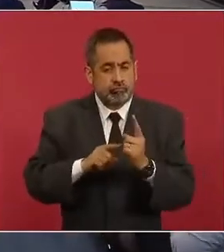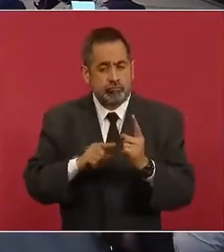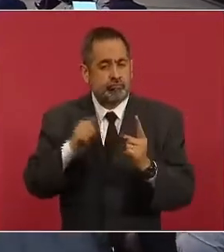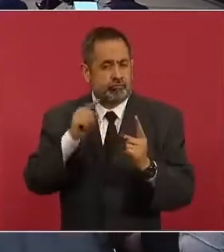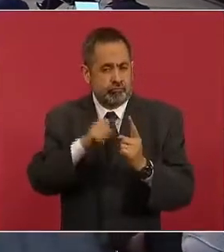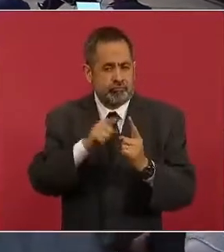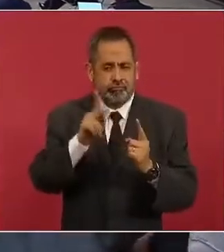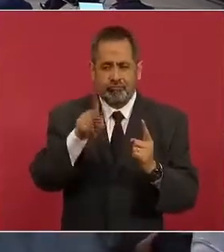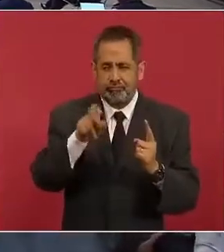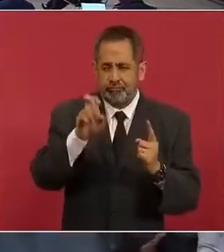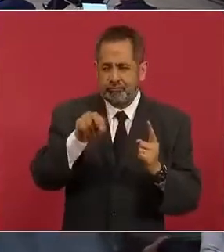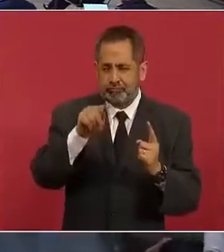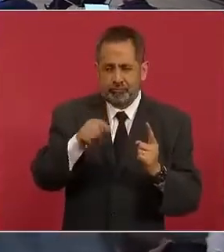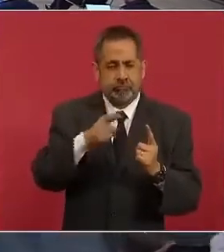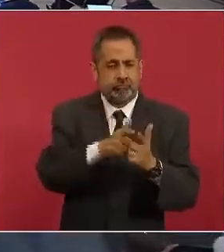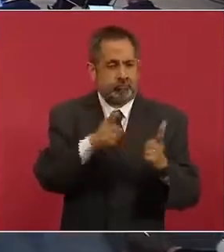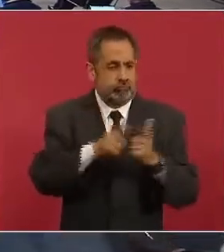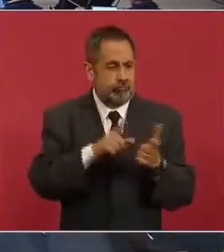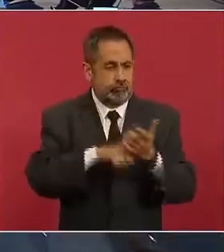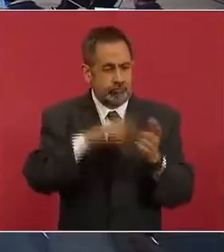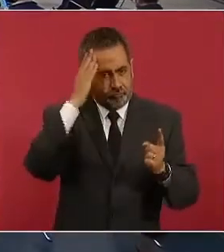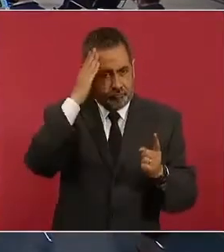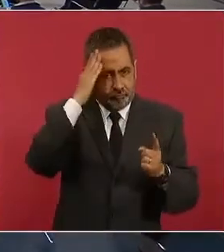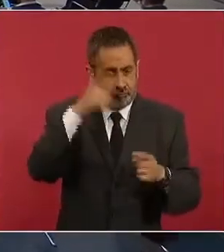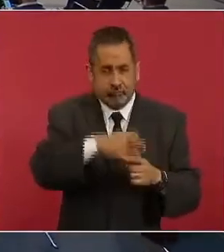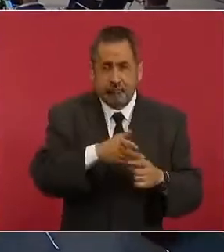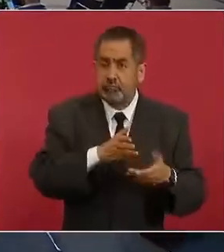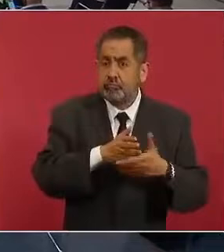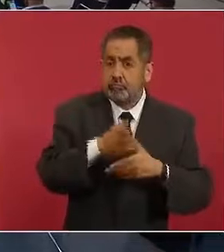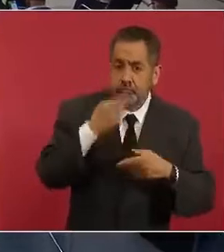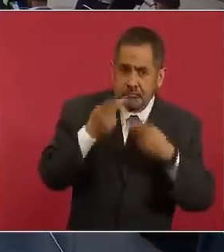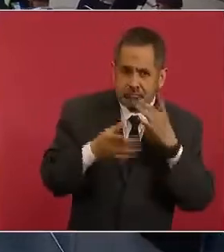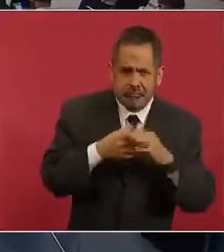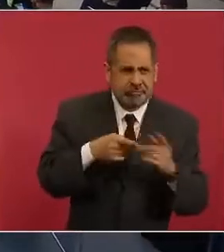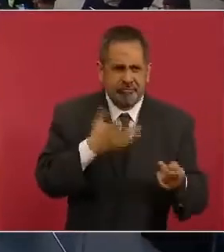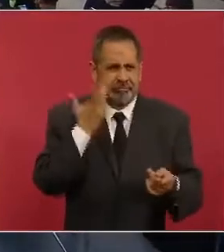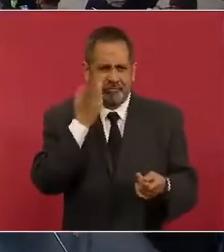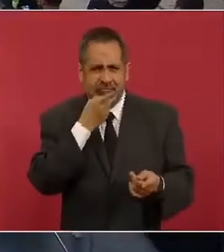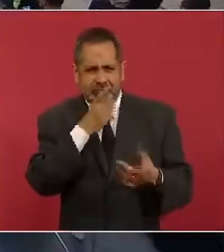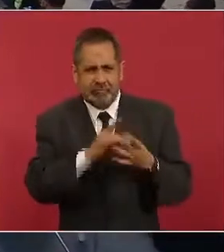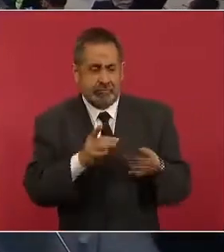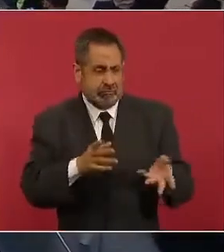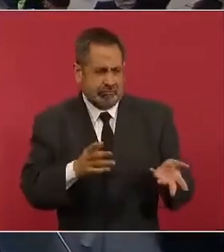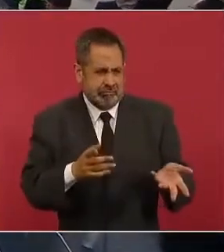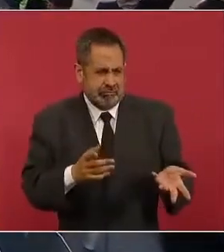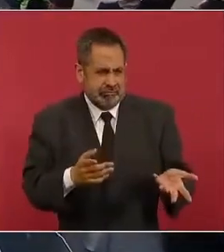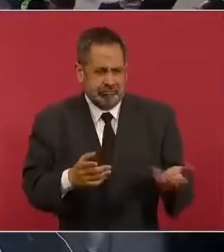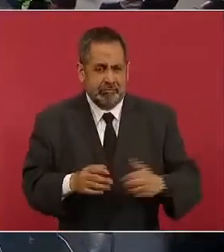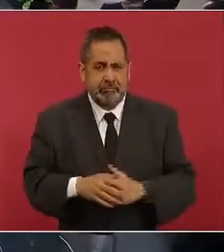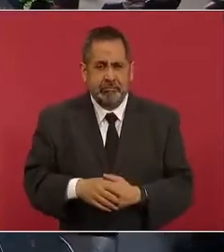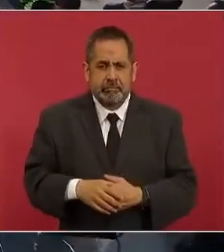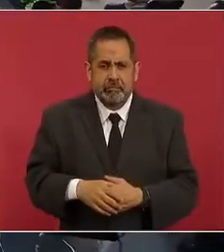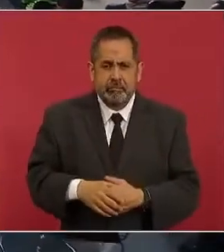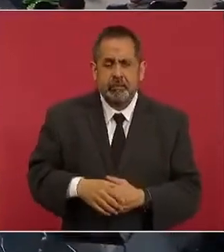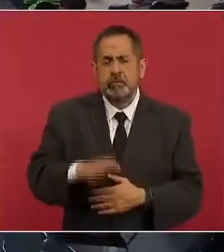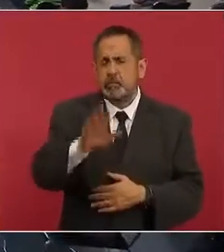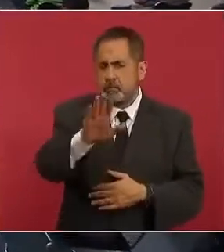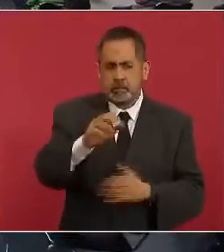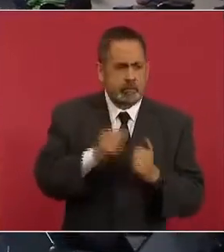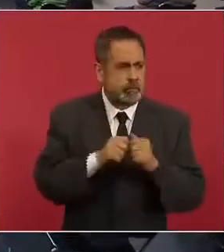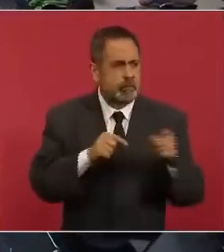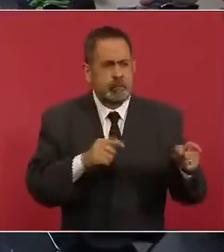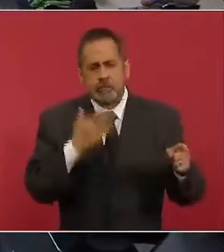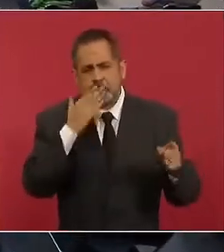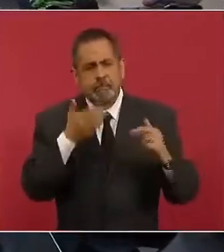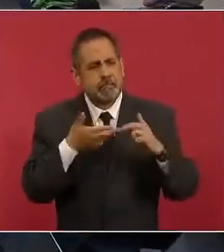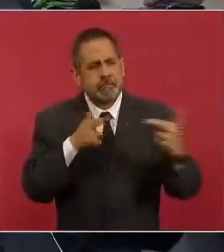quien encabezaría este grupo. ¿Será entonces que se adelantó? ¿A qué se refería con esta declaración, presidente? Si con él tenemos muy buena